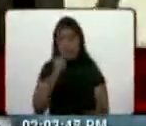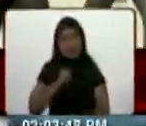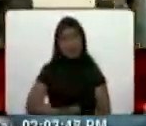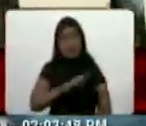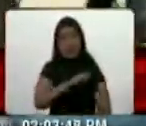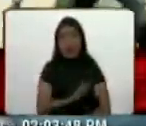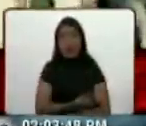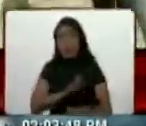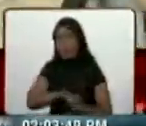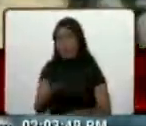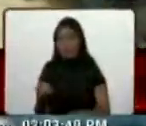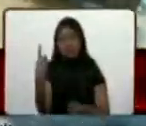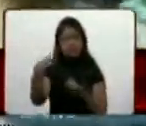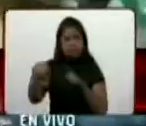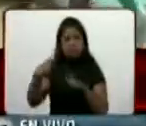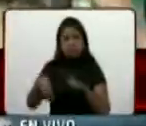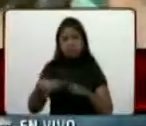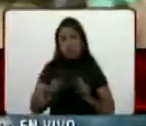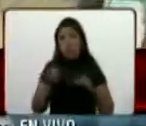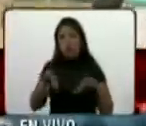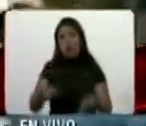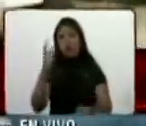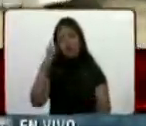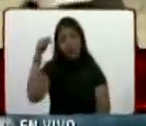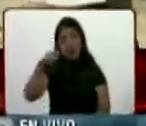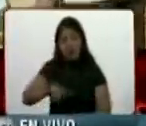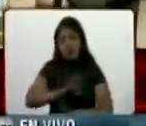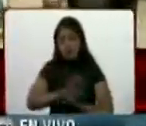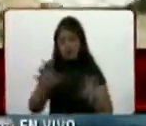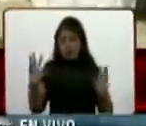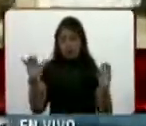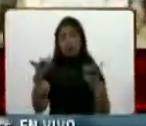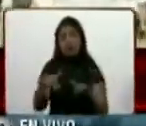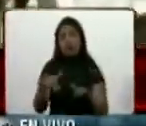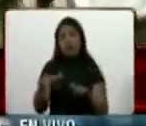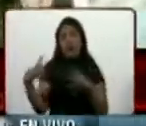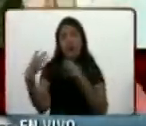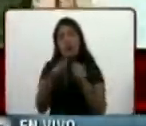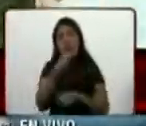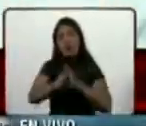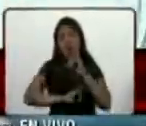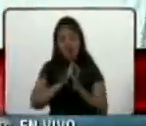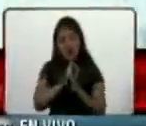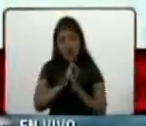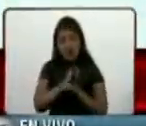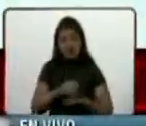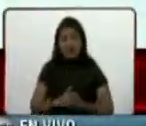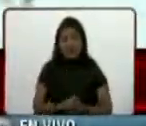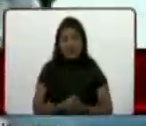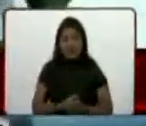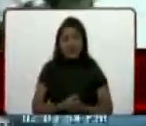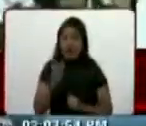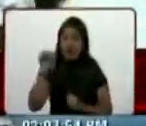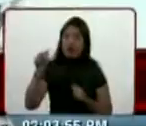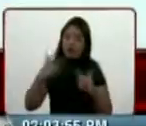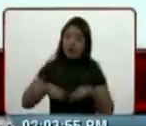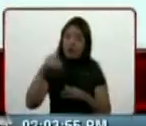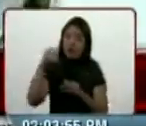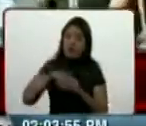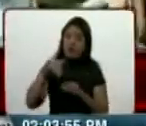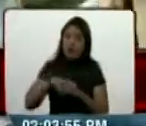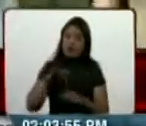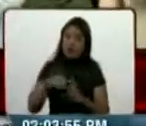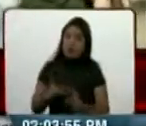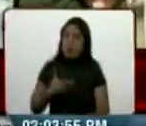porque en diversas oportunidades el día de hoy han acudido estos acompañantes internacionales a este centro de votación. ¿Y qué han podido